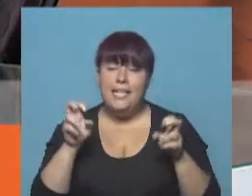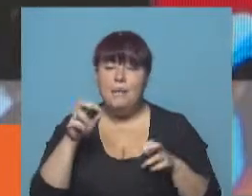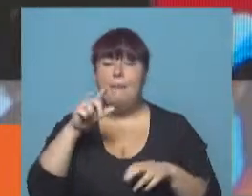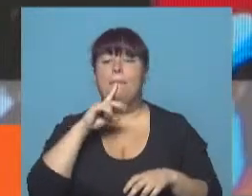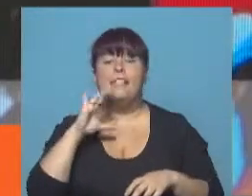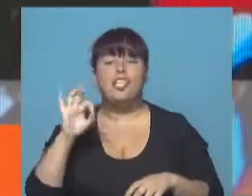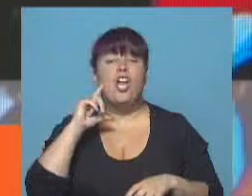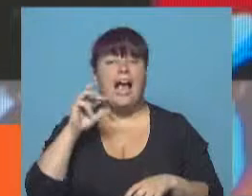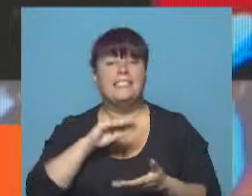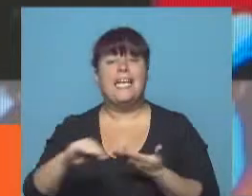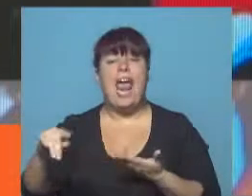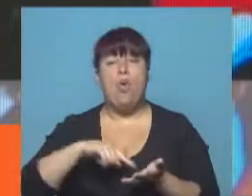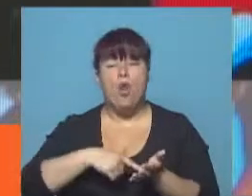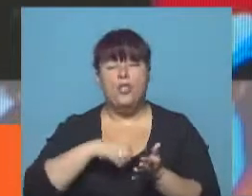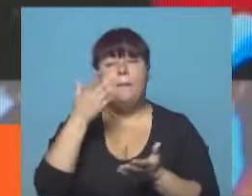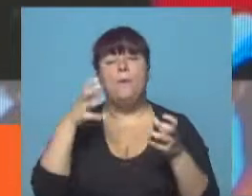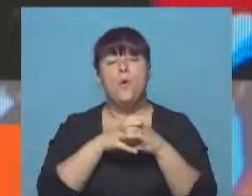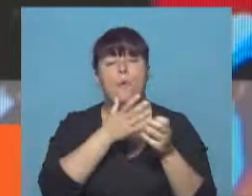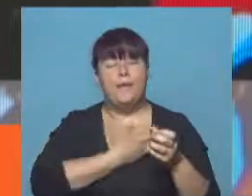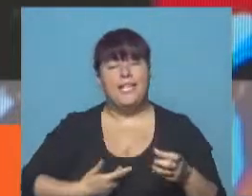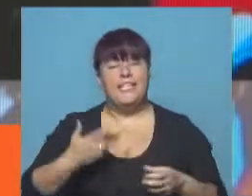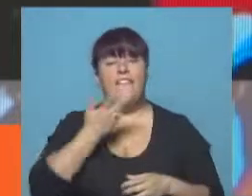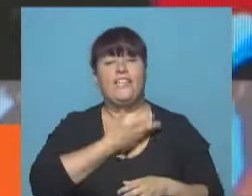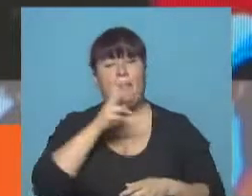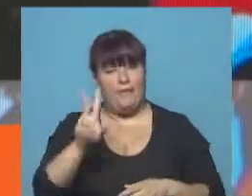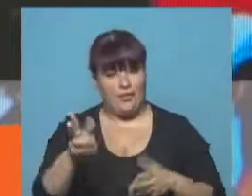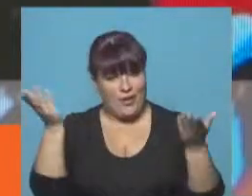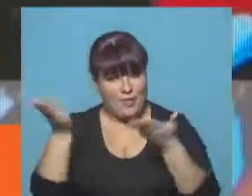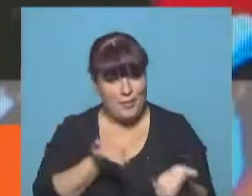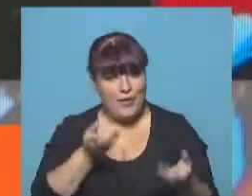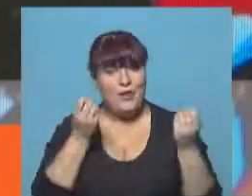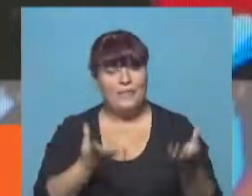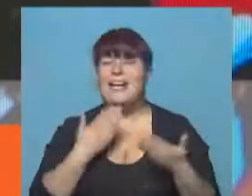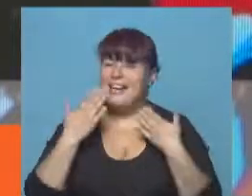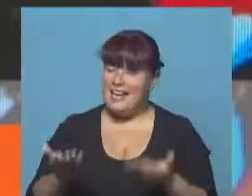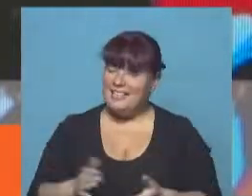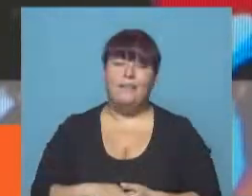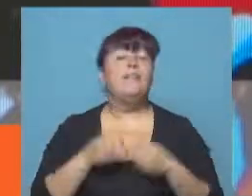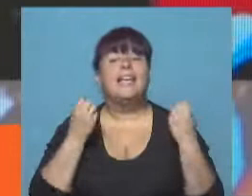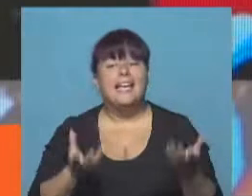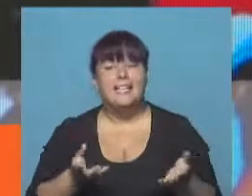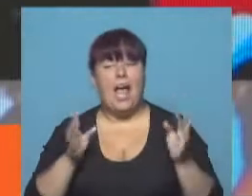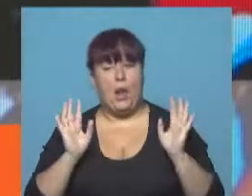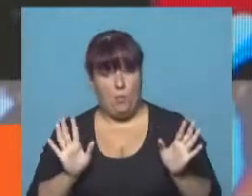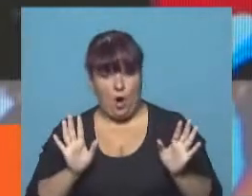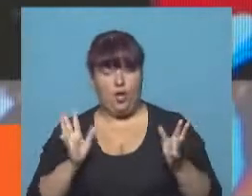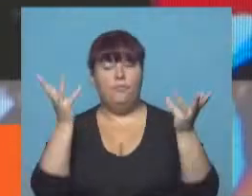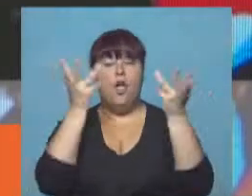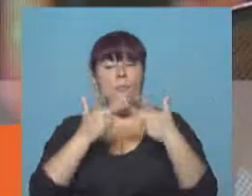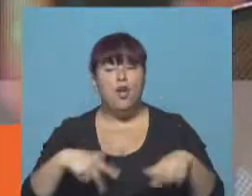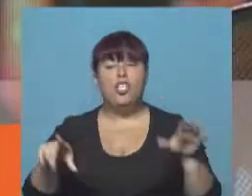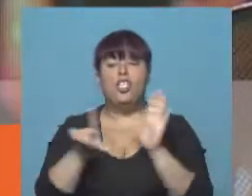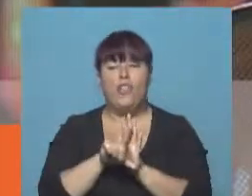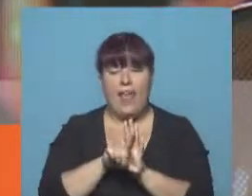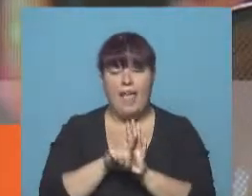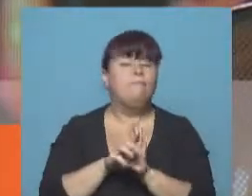Patricio García, senador bonaerense, presidente del bloque del Frente para la Victoria. Bienvenido, Patricio, ¿cómo le va? Muchas gracias. ¿Cómo va? Bueno, a ver, proyecto de ley